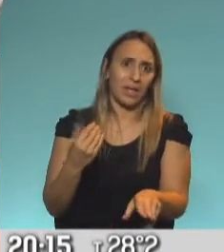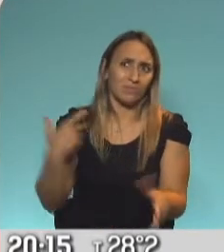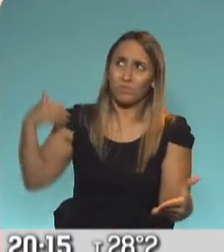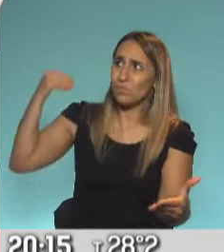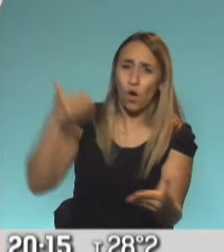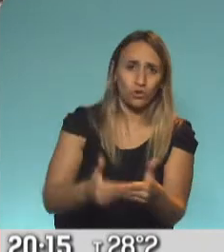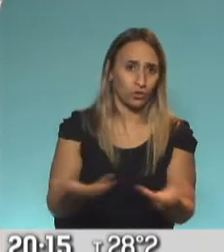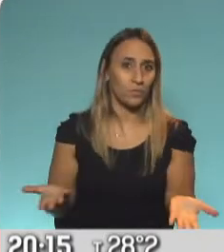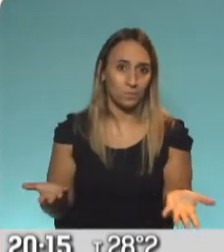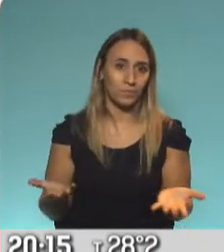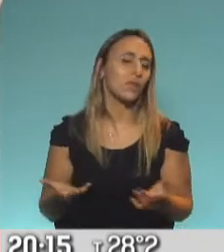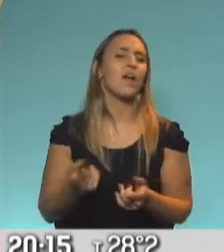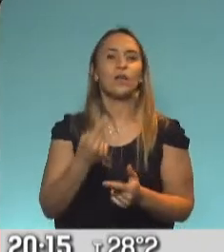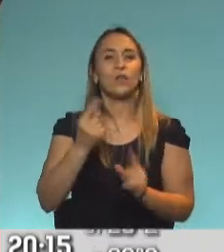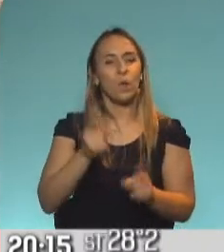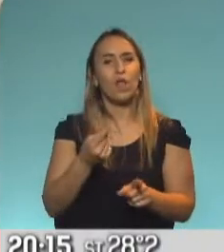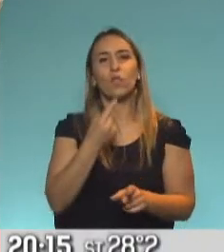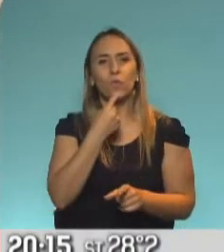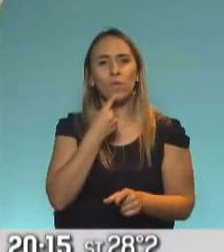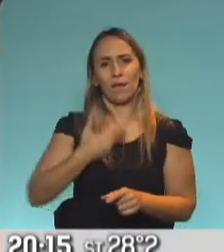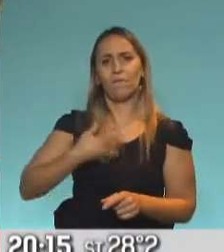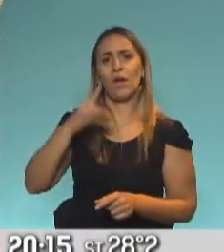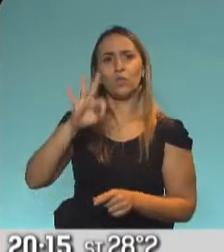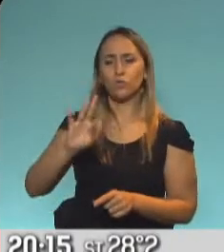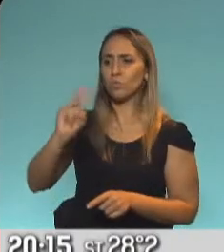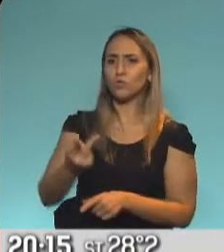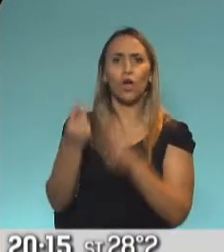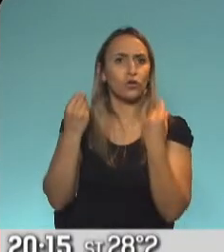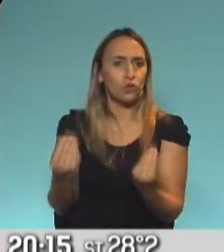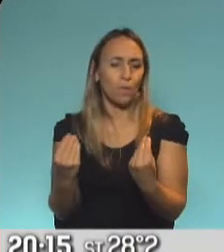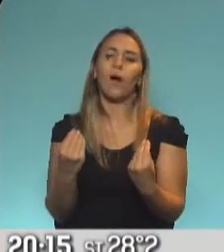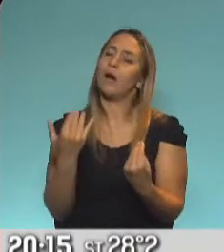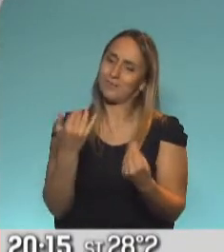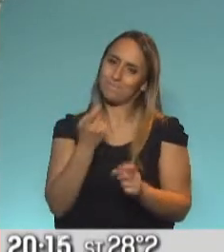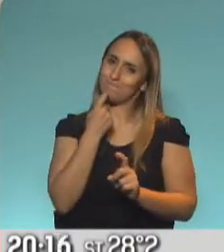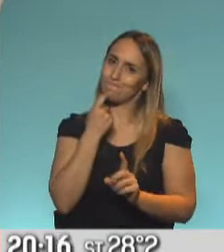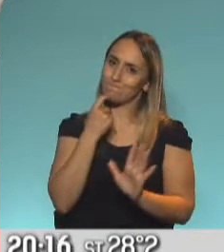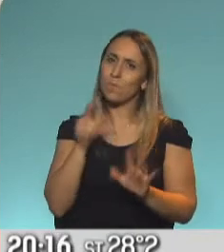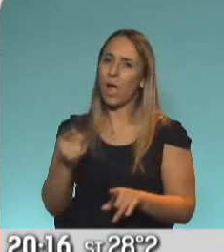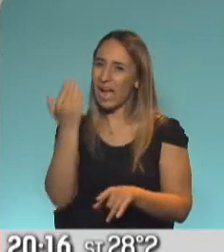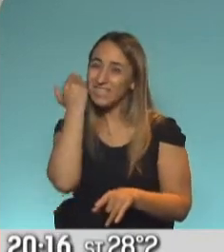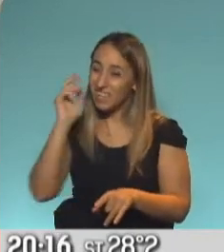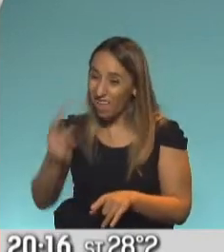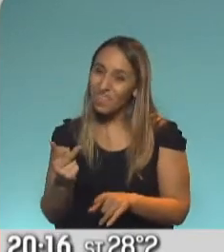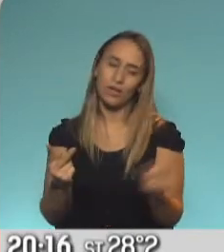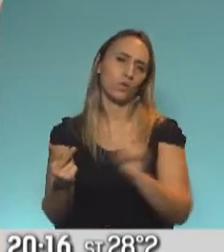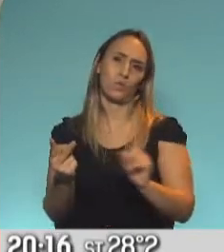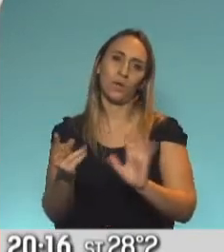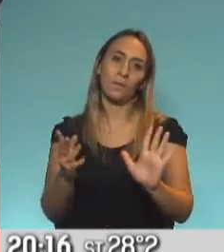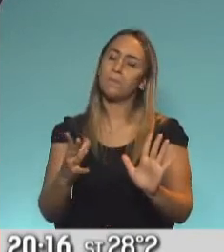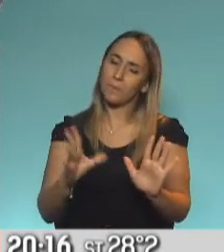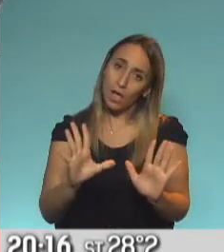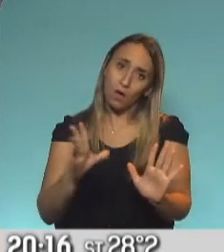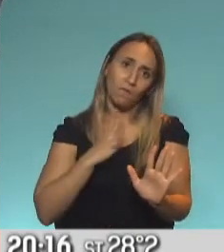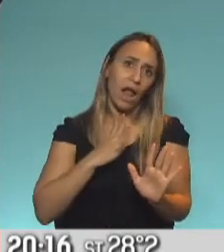murió Facundo Astudillo Castro y la hipótesis de que no haya sido una muerte accidental está instalada, de manera tal que hay que